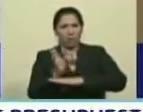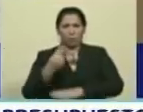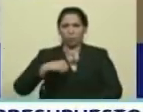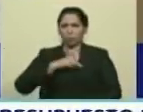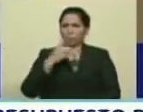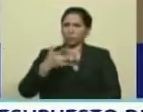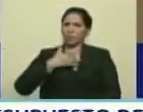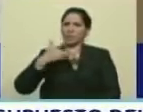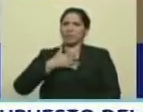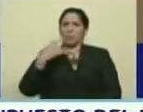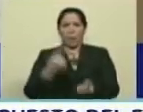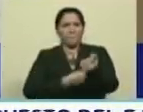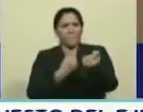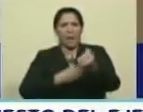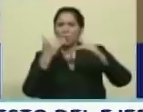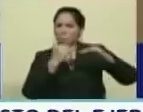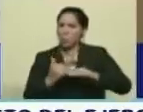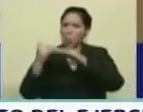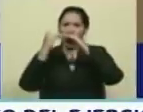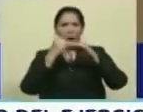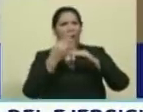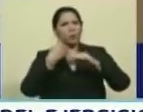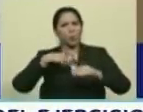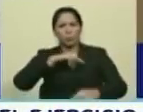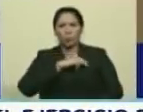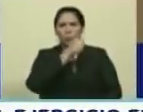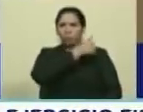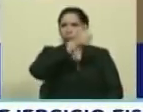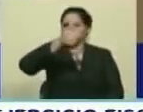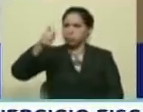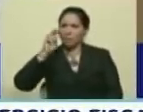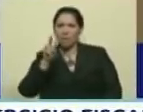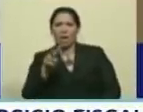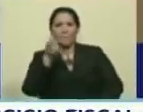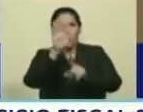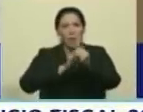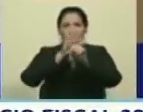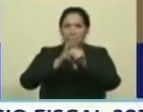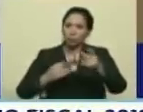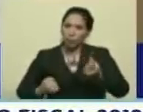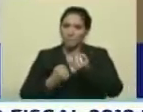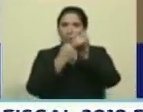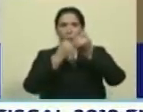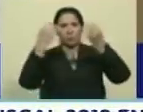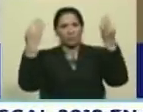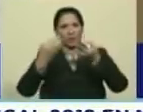Sentimos en la mirada de cada compañero el cariño verdadero, el apoyo decidido.